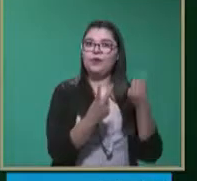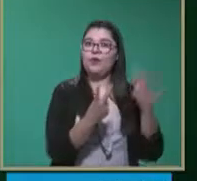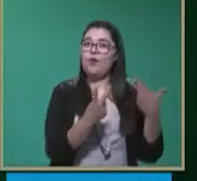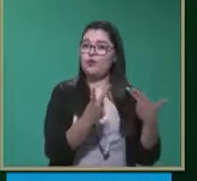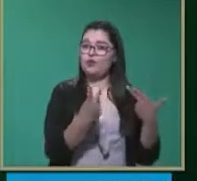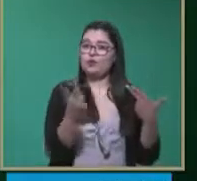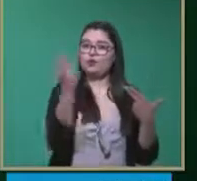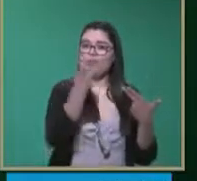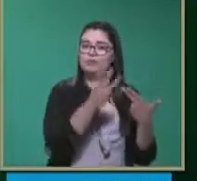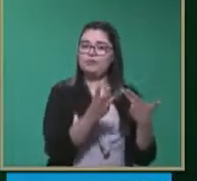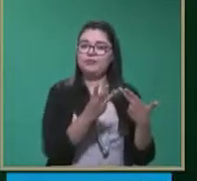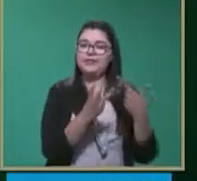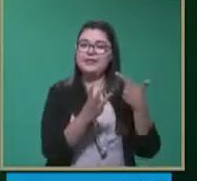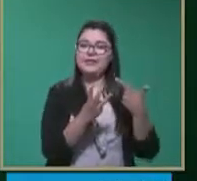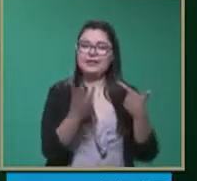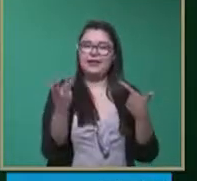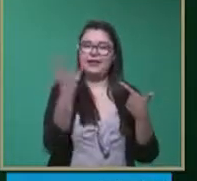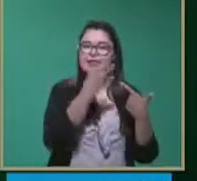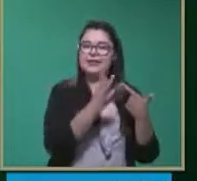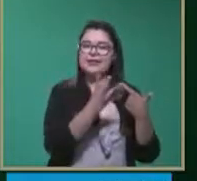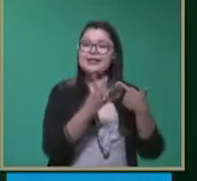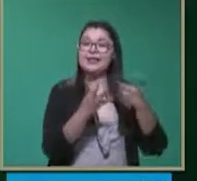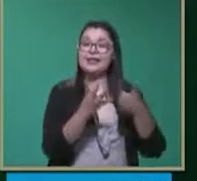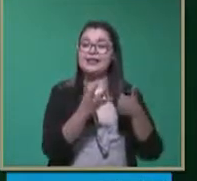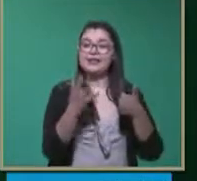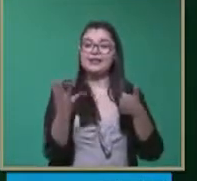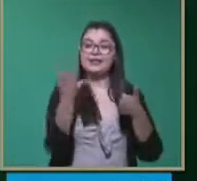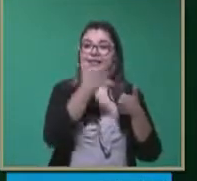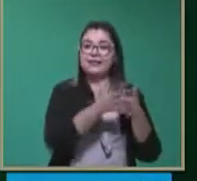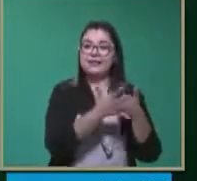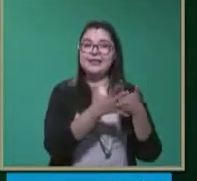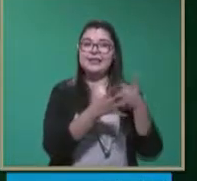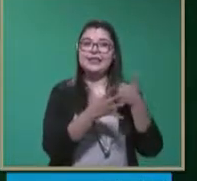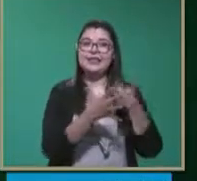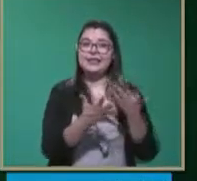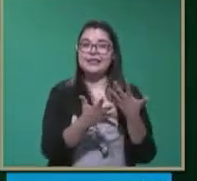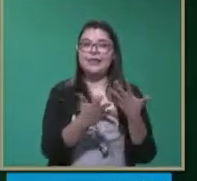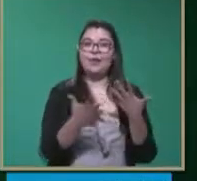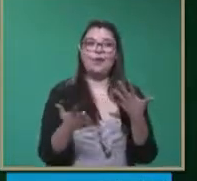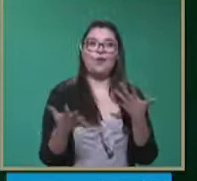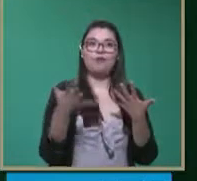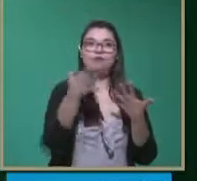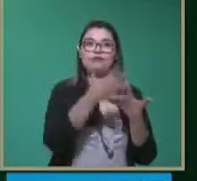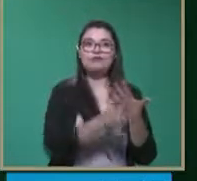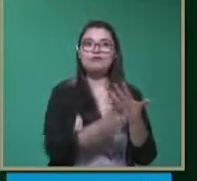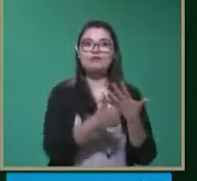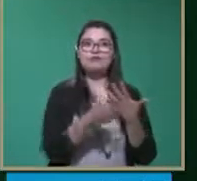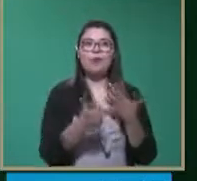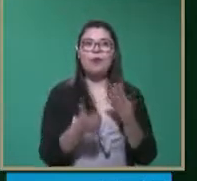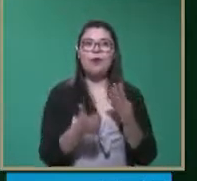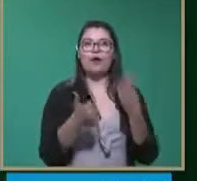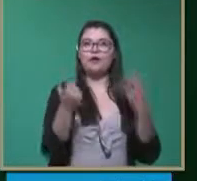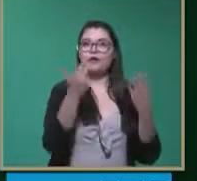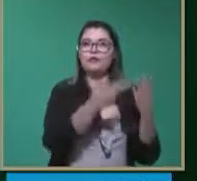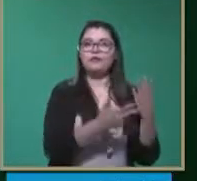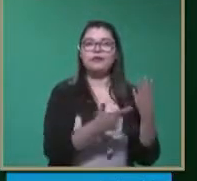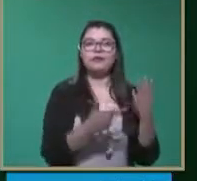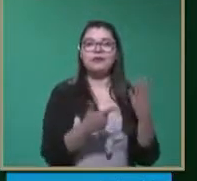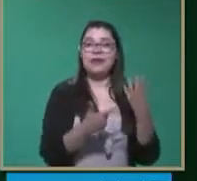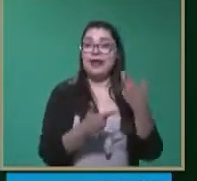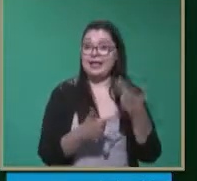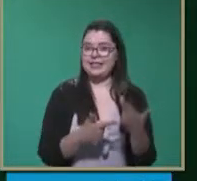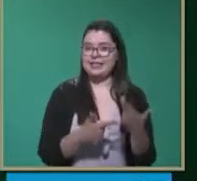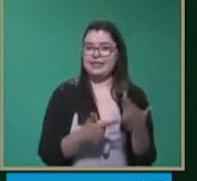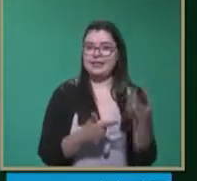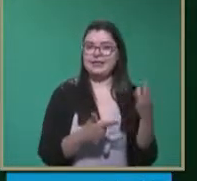8, 7, 6, 5, 4, 3 y 2. La